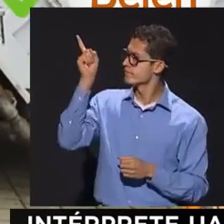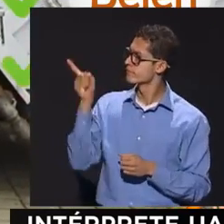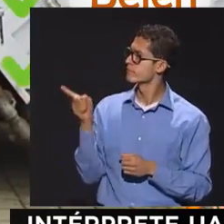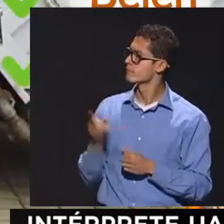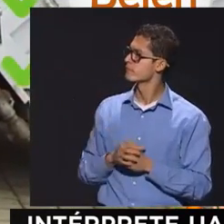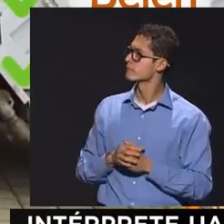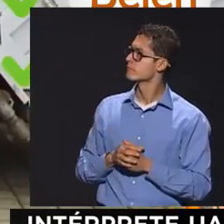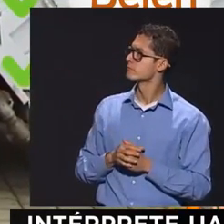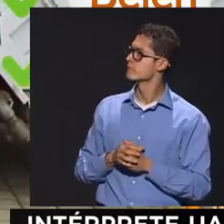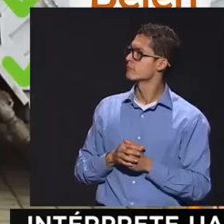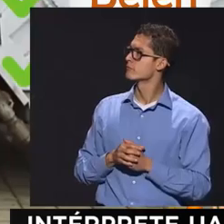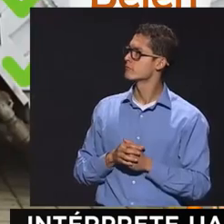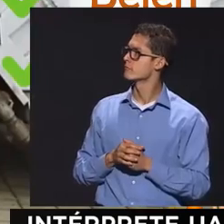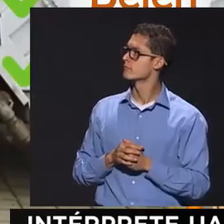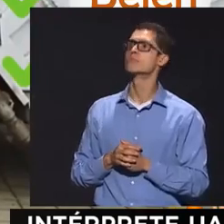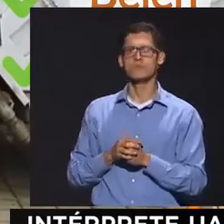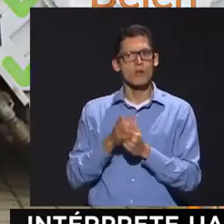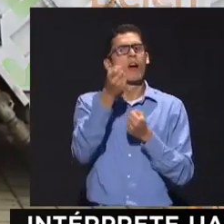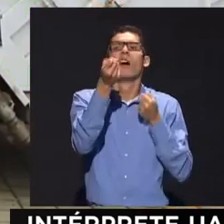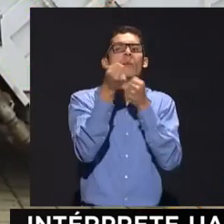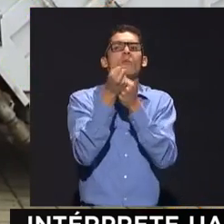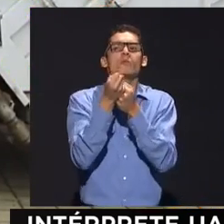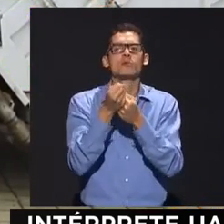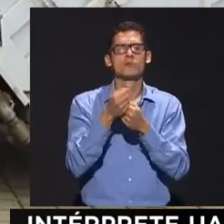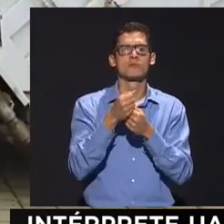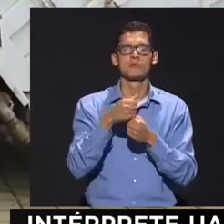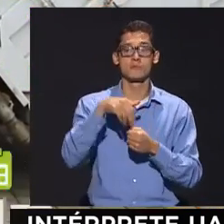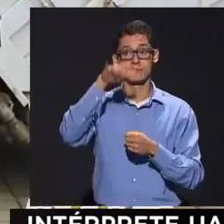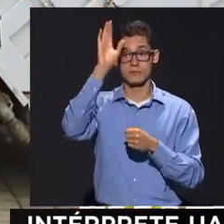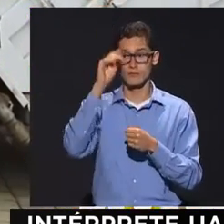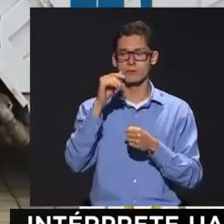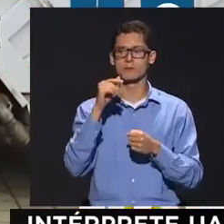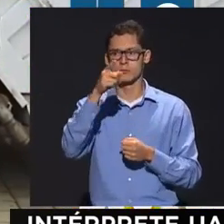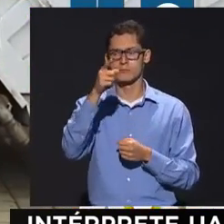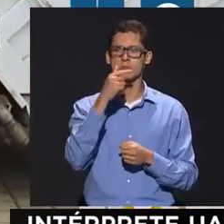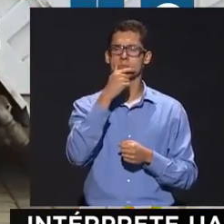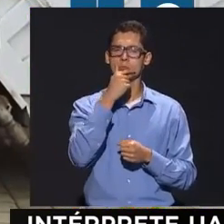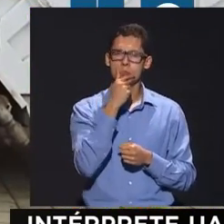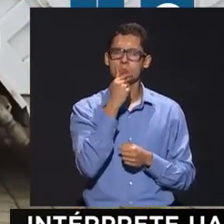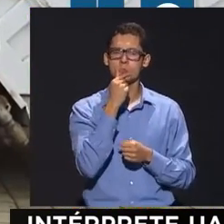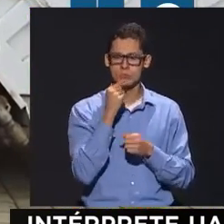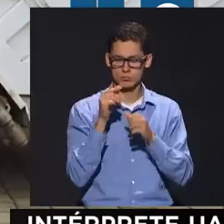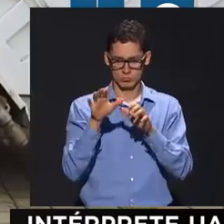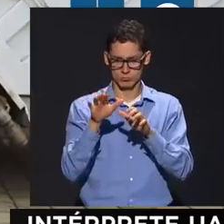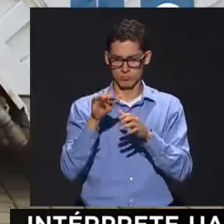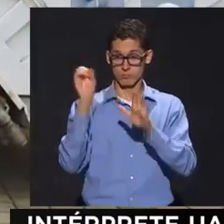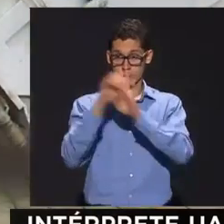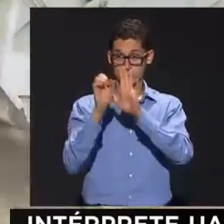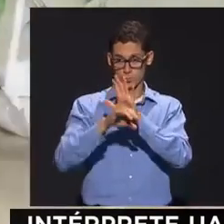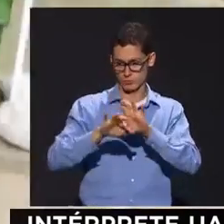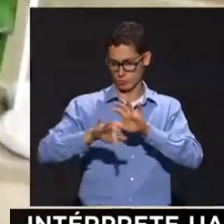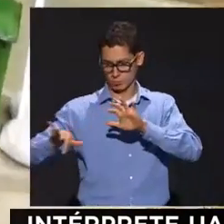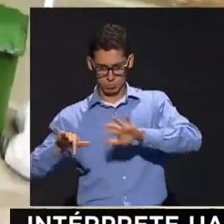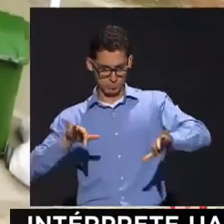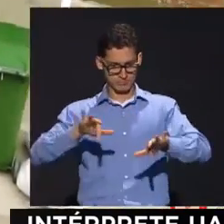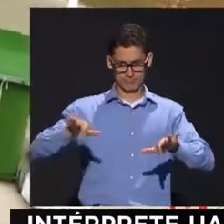poblado cómo podemos construir y programas de una frecuencia y teniendo un material muy bien separado limpio y